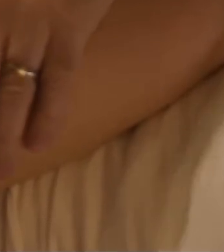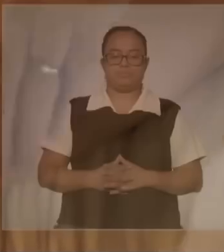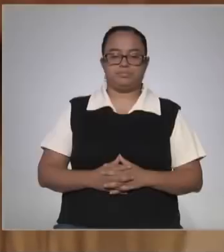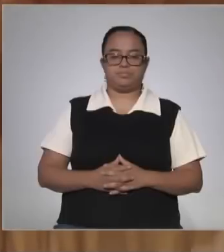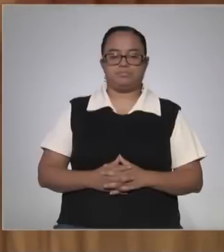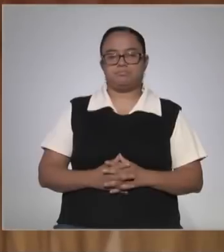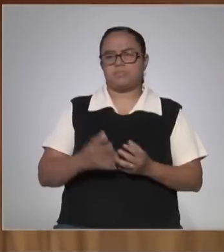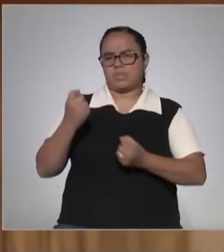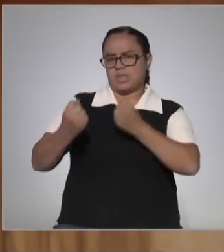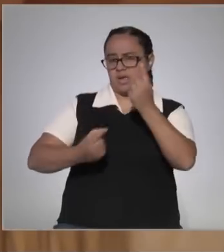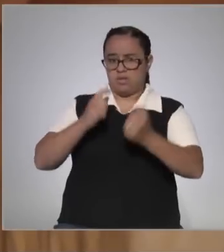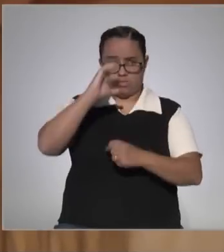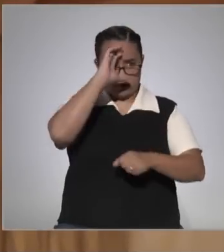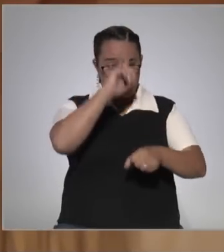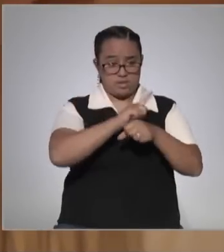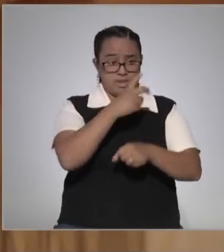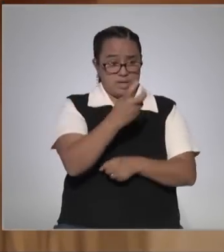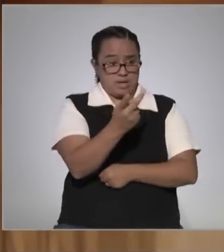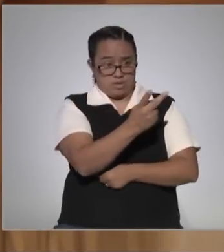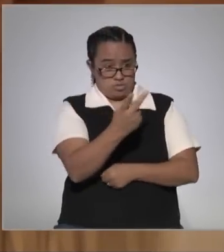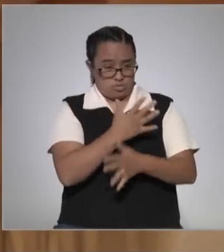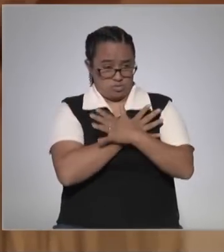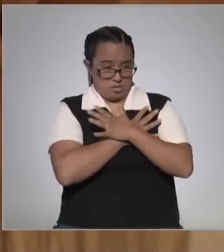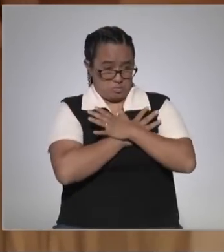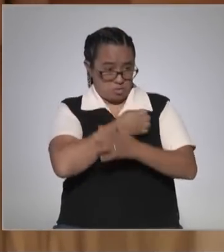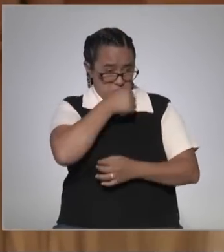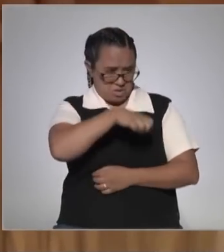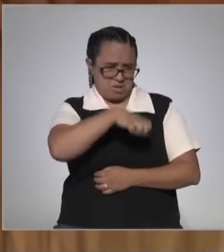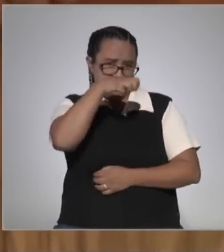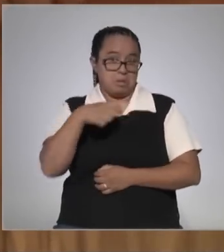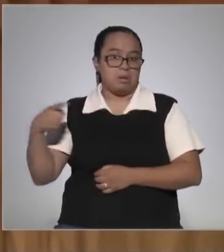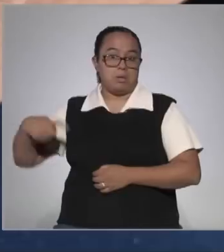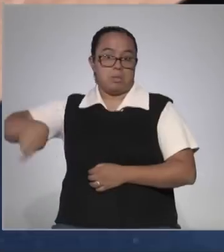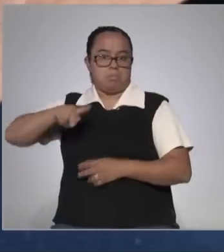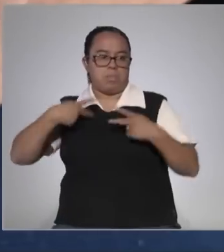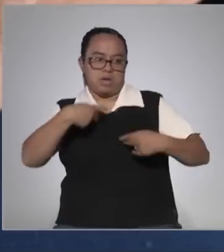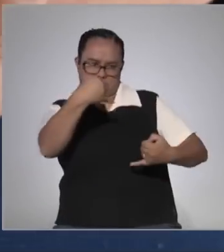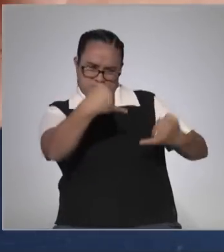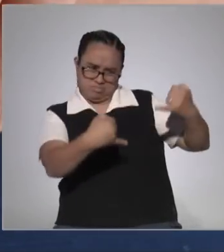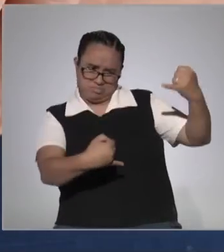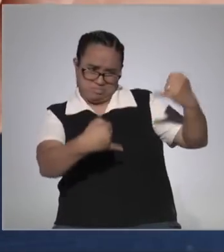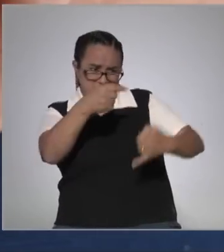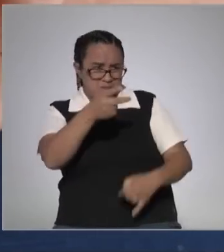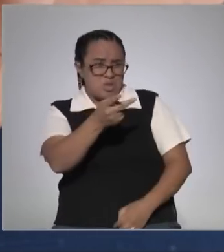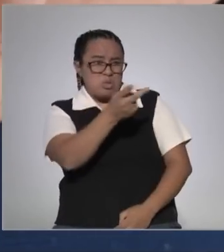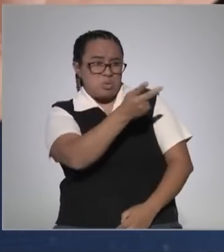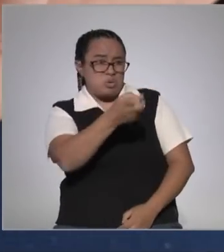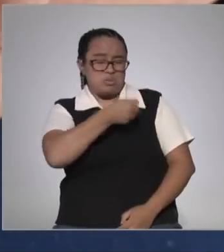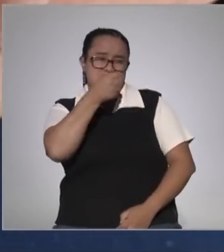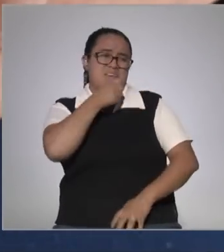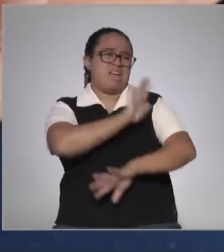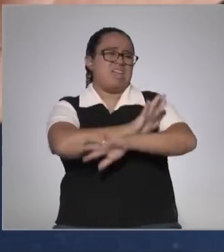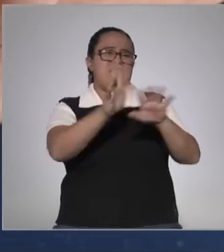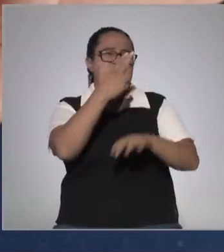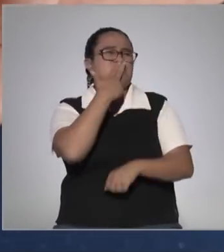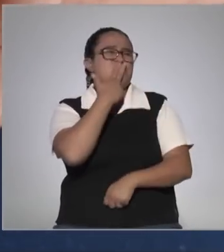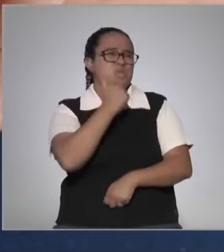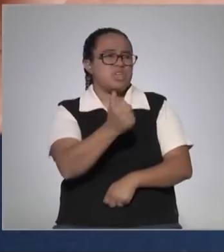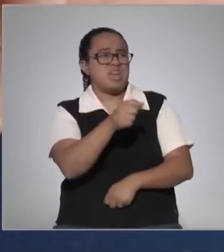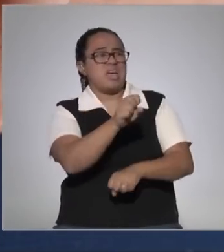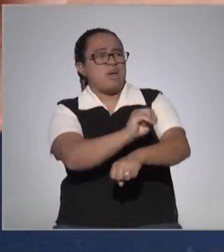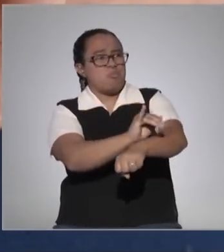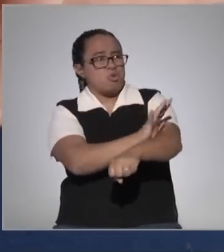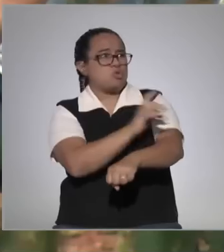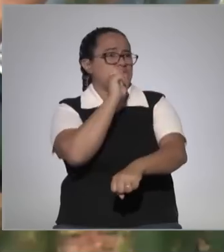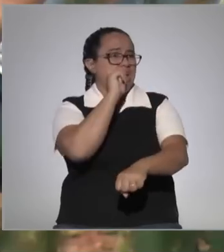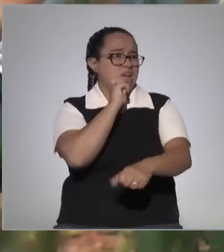En muchas culturas, el amor en la vejez se prejuzga como si los adultos mayores perdieran el interés de la intimidad o la conexión